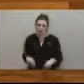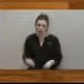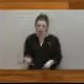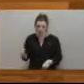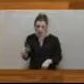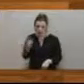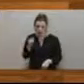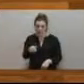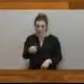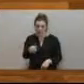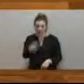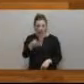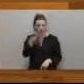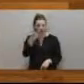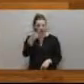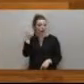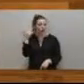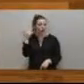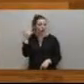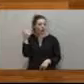tienen